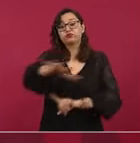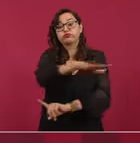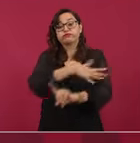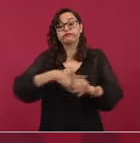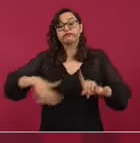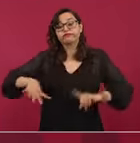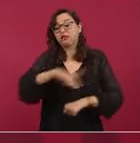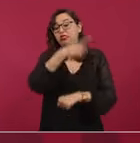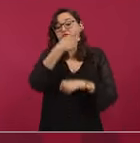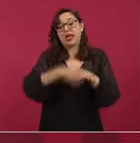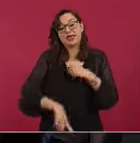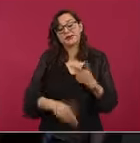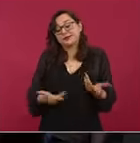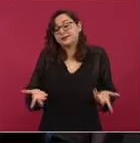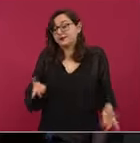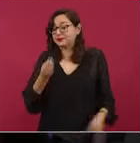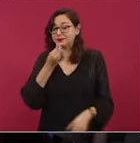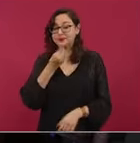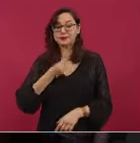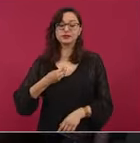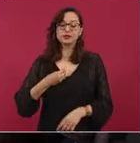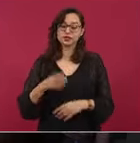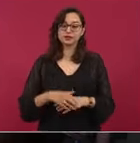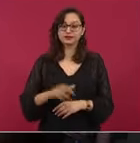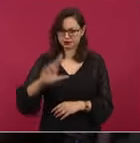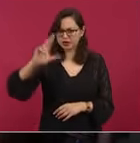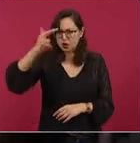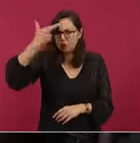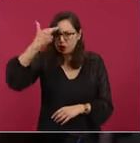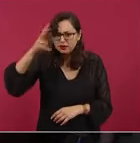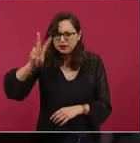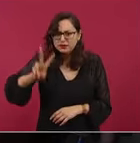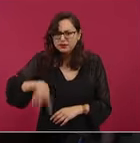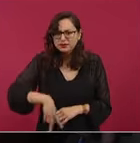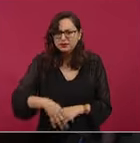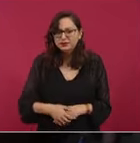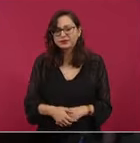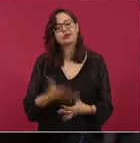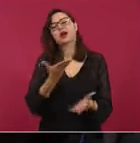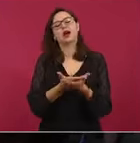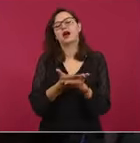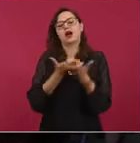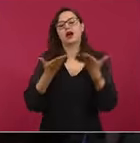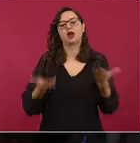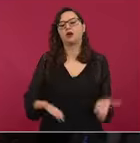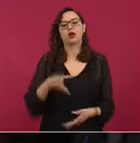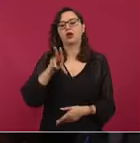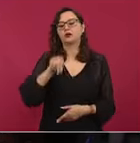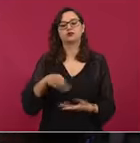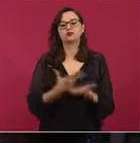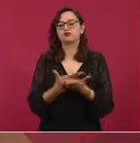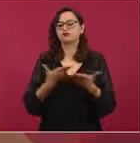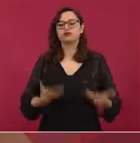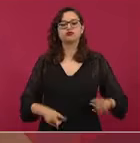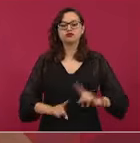Ya eso no, afortunadamente, sucede. Y